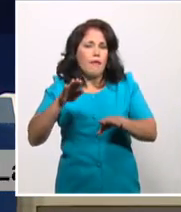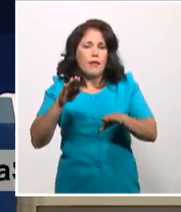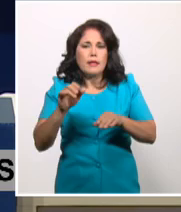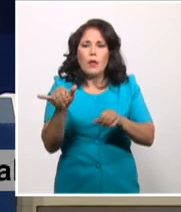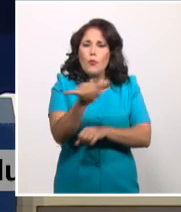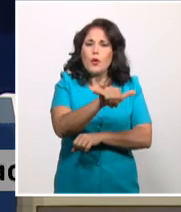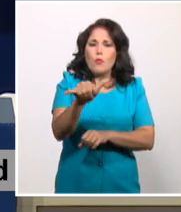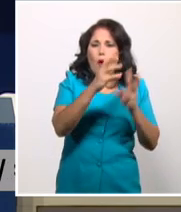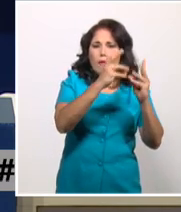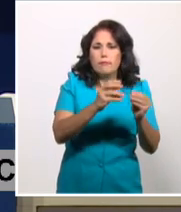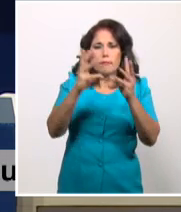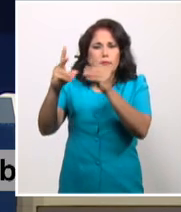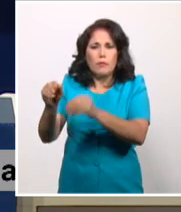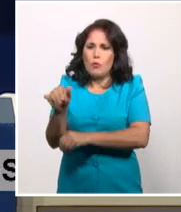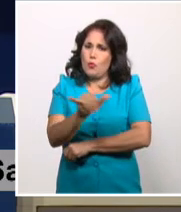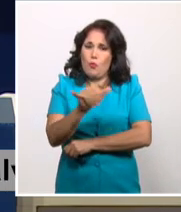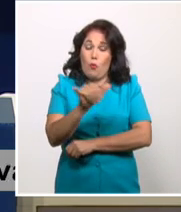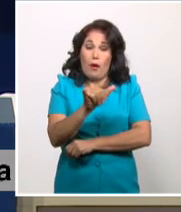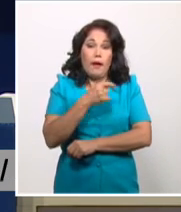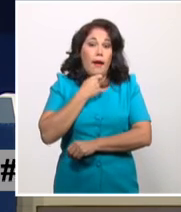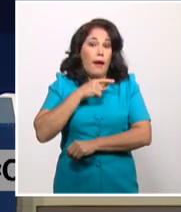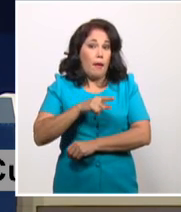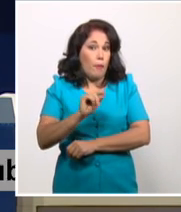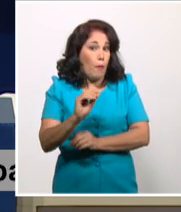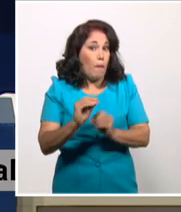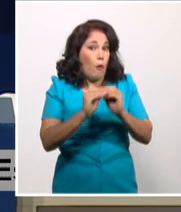coincidencia. No hay coincidencia con